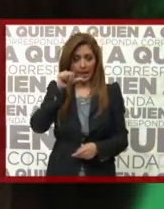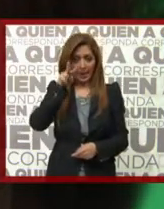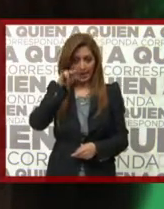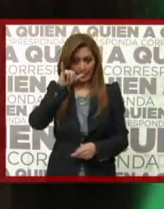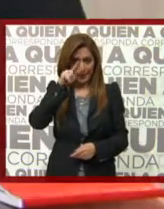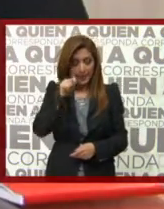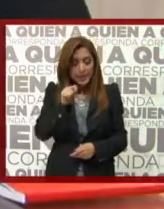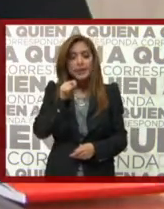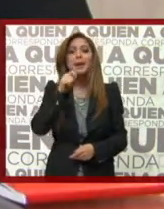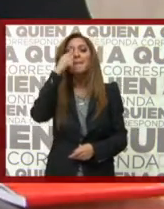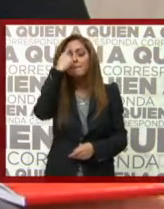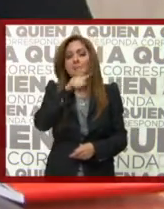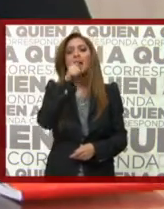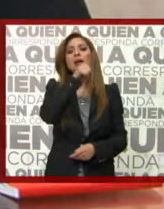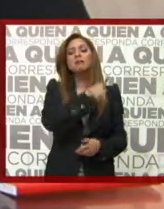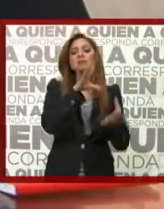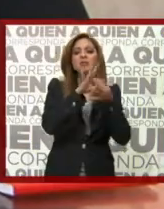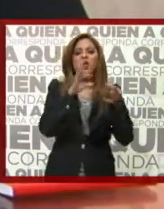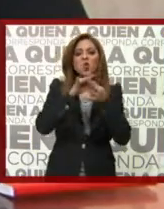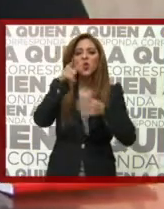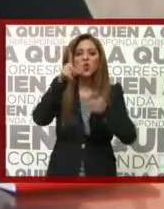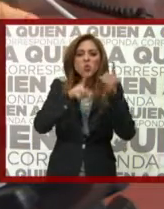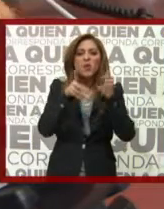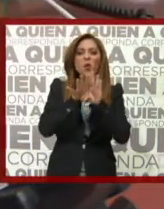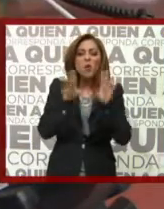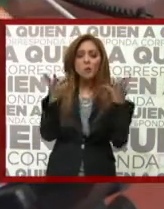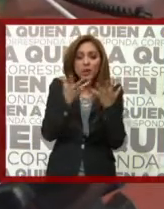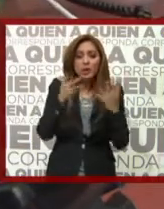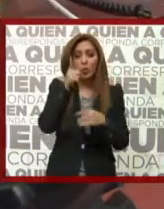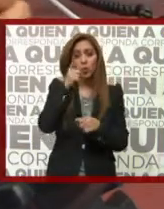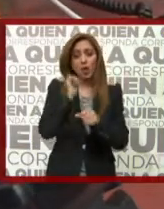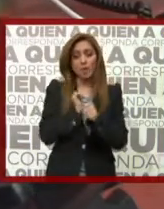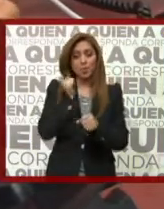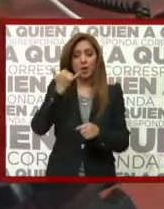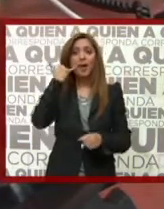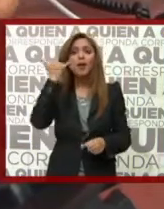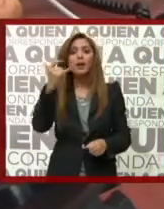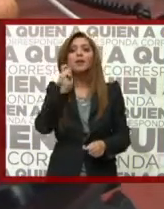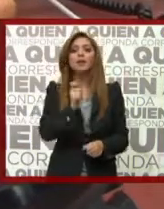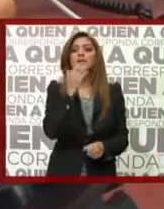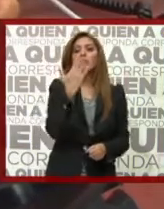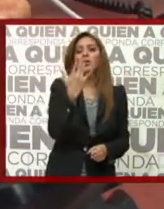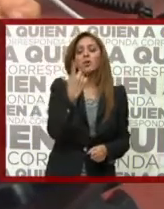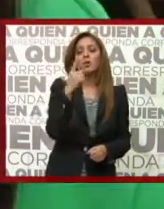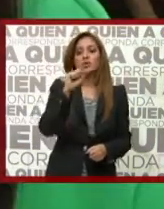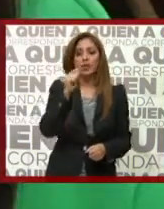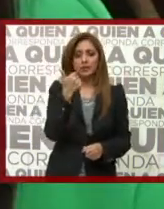Trabajadores Infonavit para resolver cualquier duda sobre el tema. Solo llame a la línea ACUSE